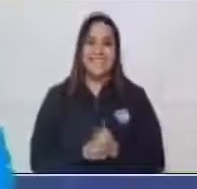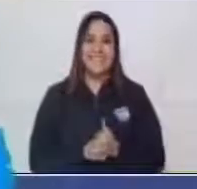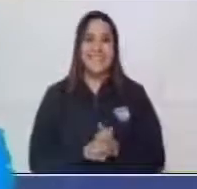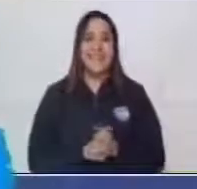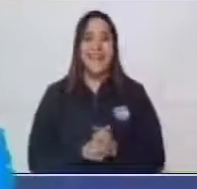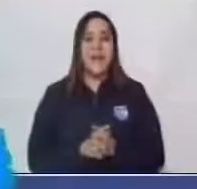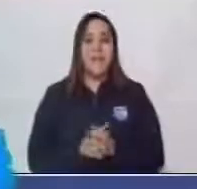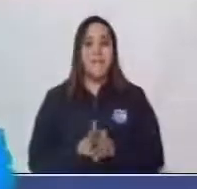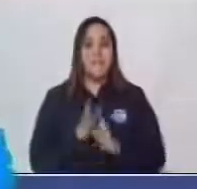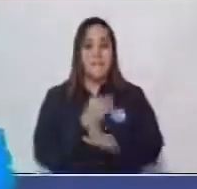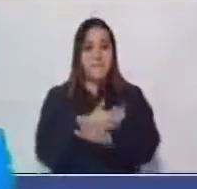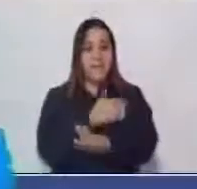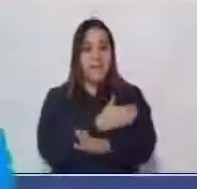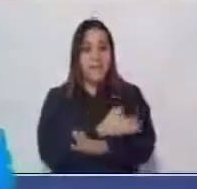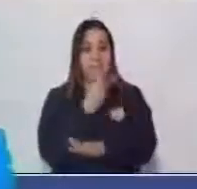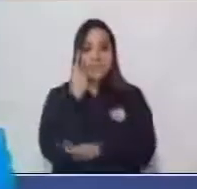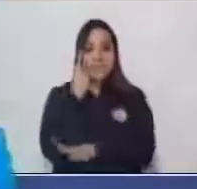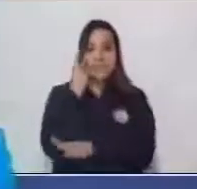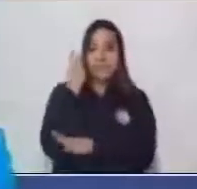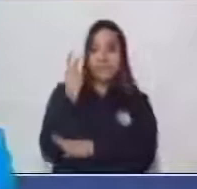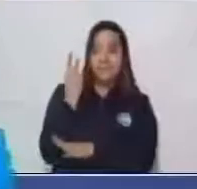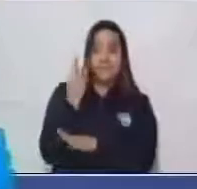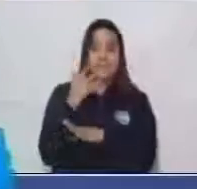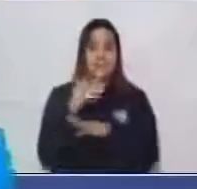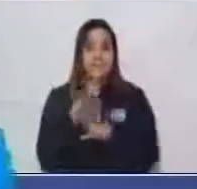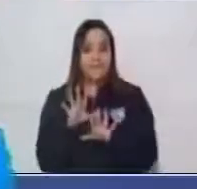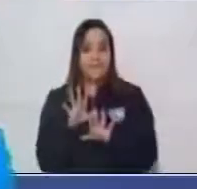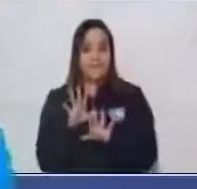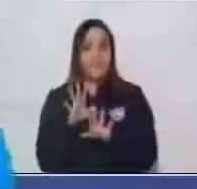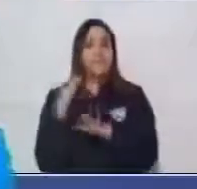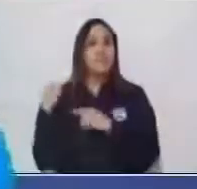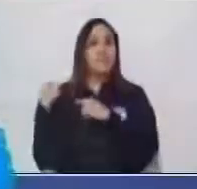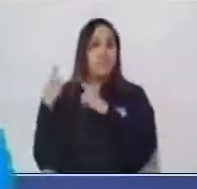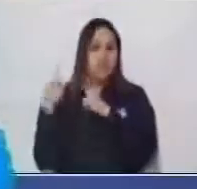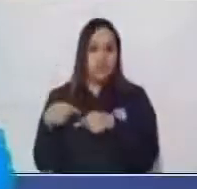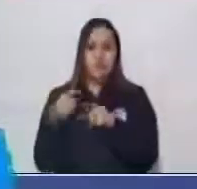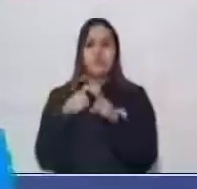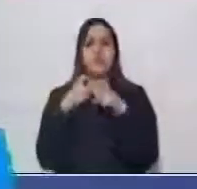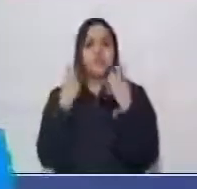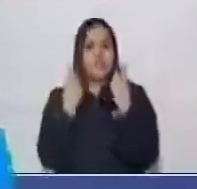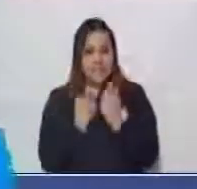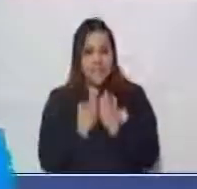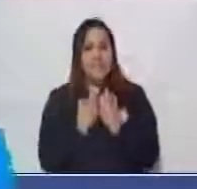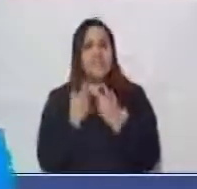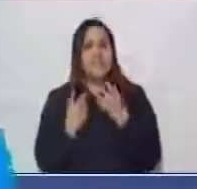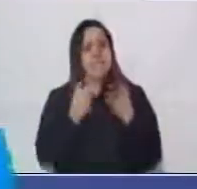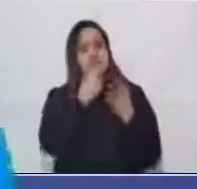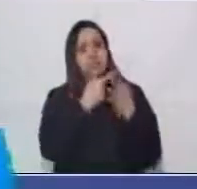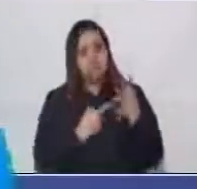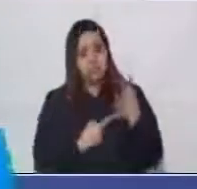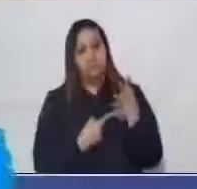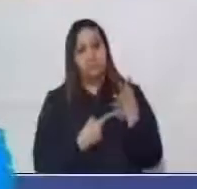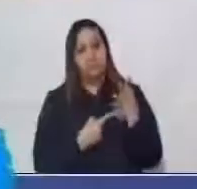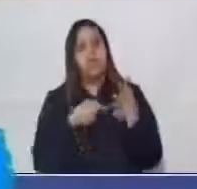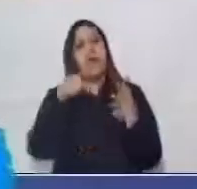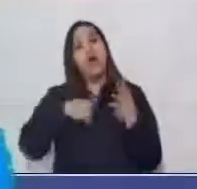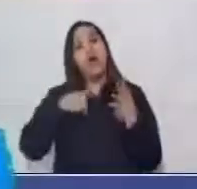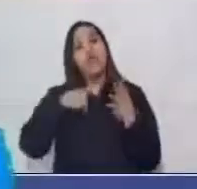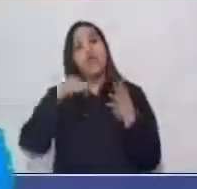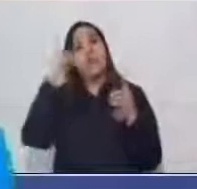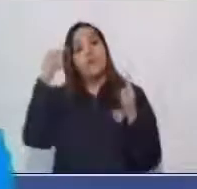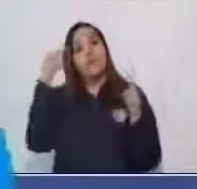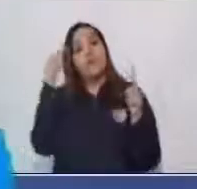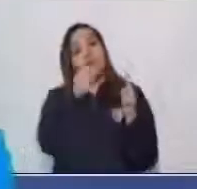Como hemos venido estudiando acerca de los temas de errores morfosintácticos, nos enfocamos en